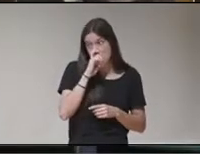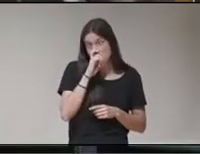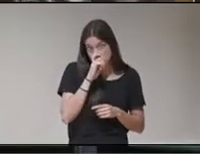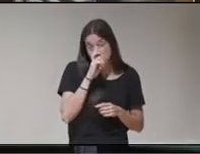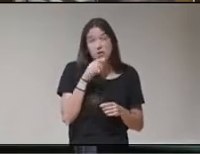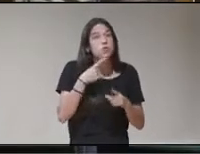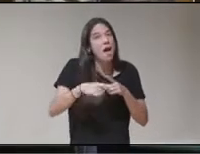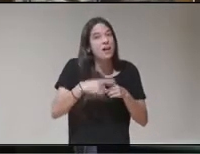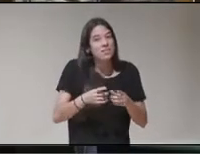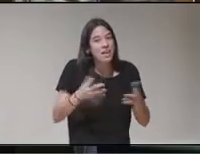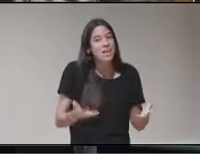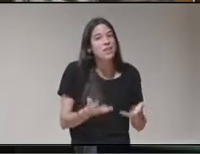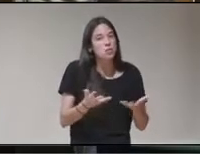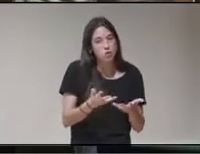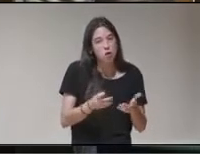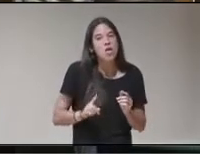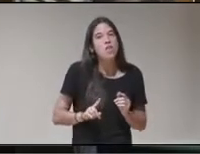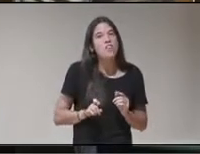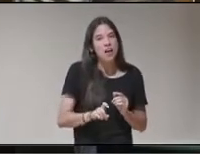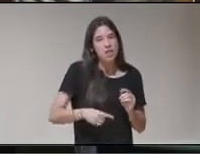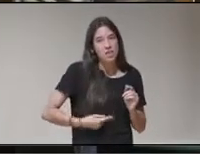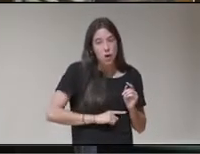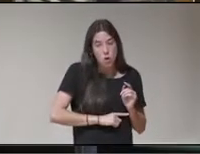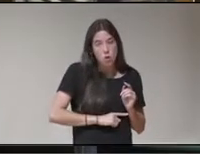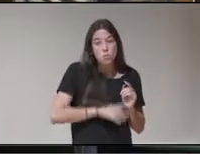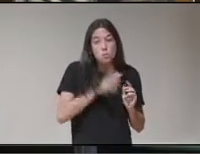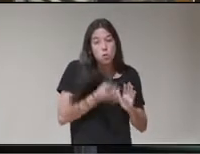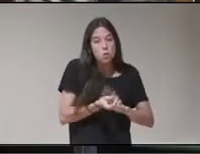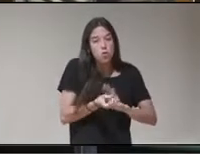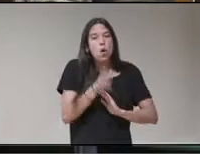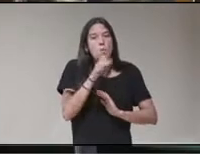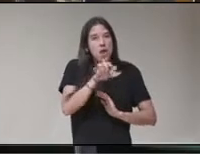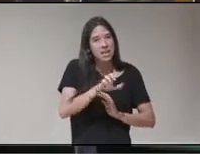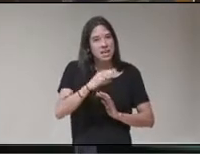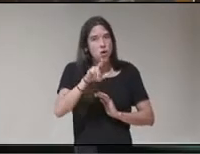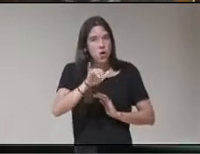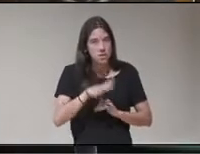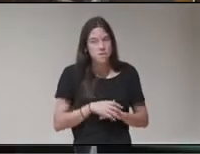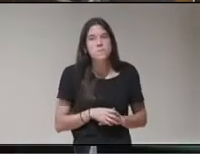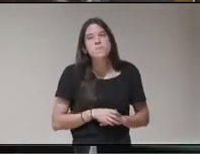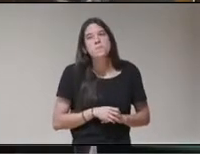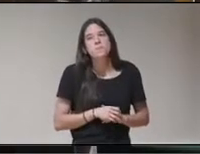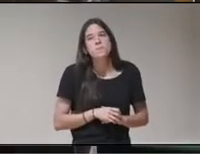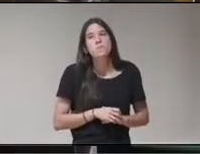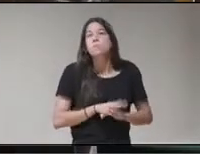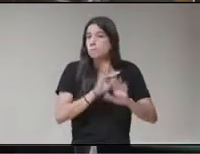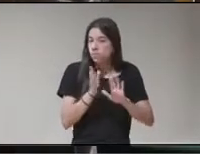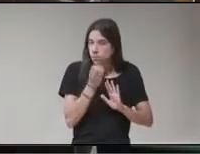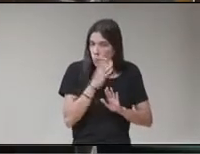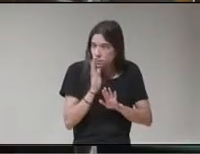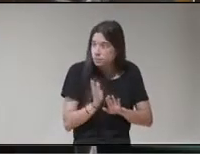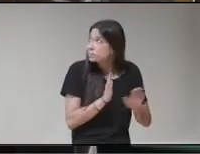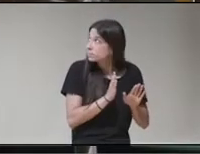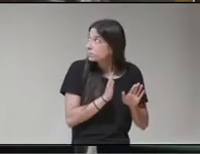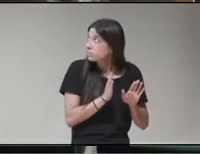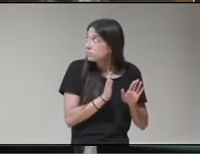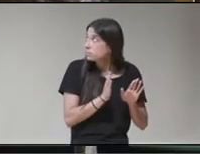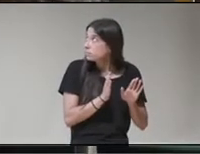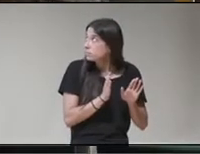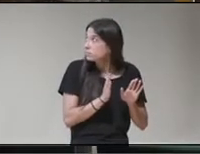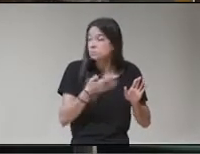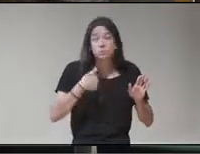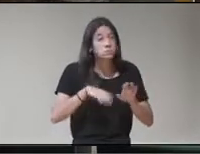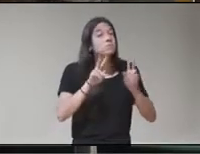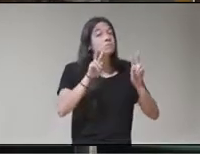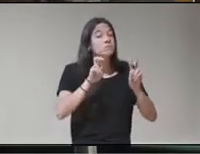inductor de cáncer de colon producido por ciertas cepas de Escherichia coli. Muy bien, con esto dejo